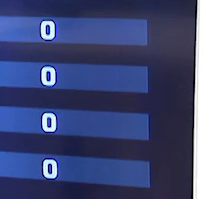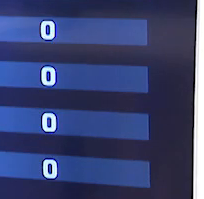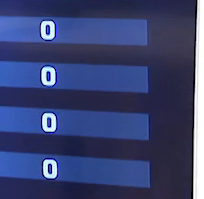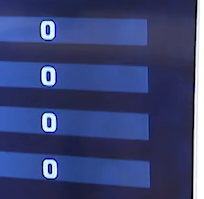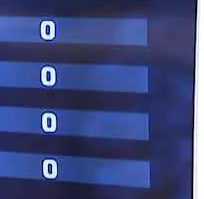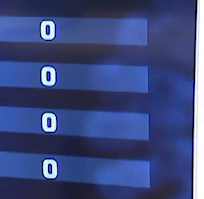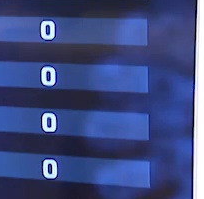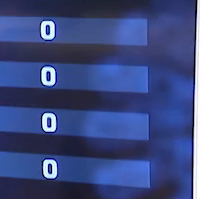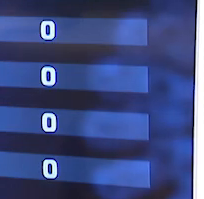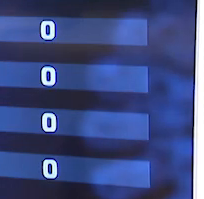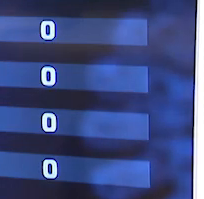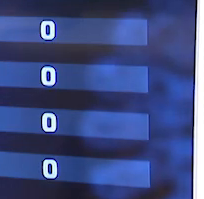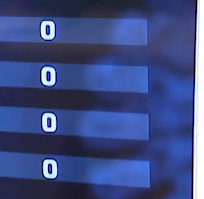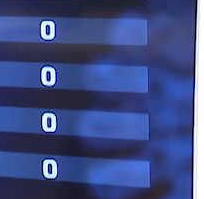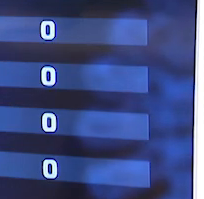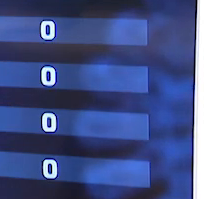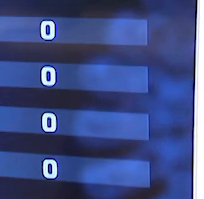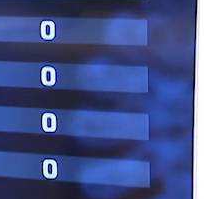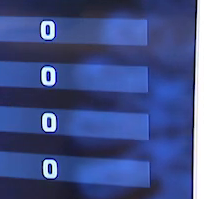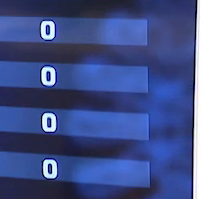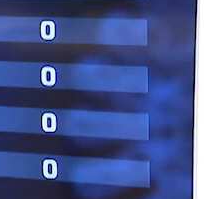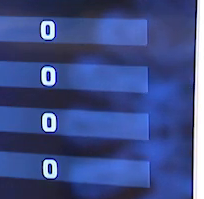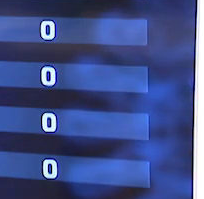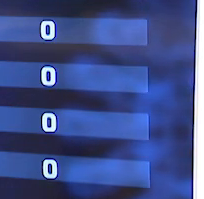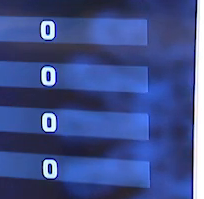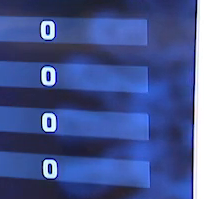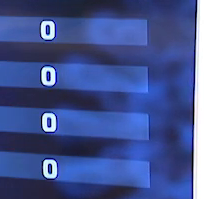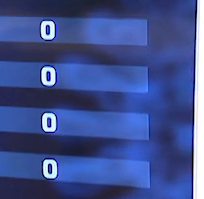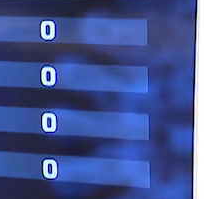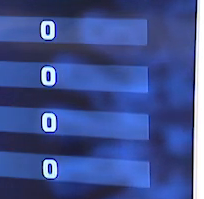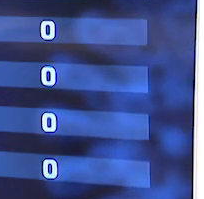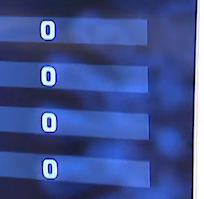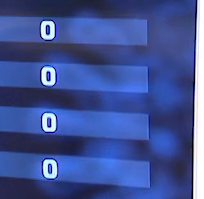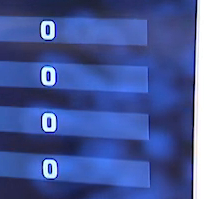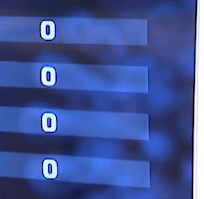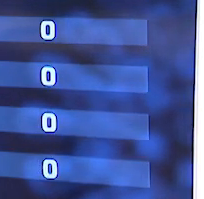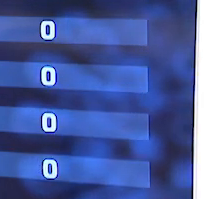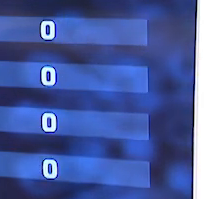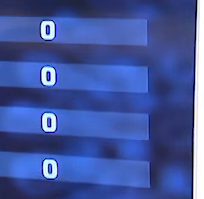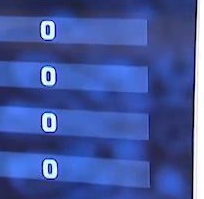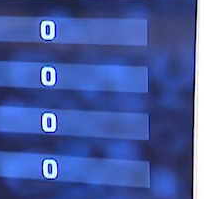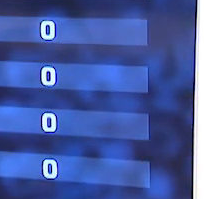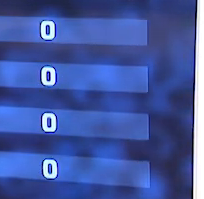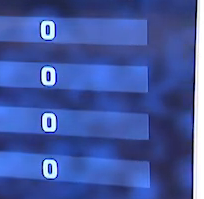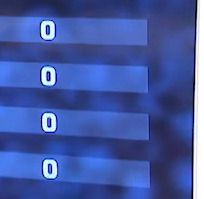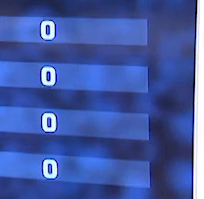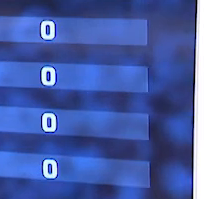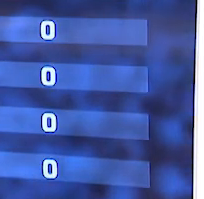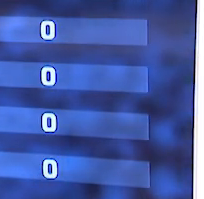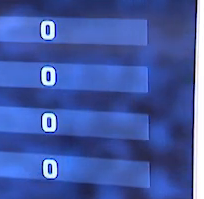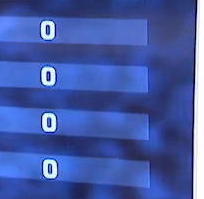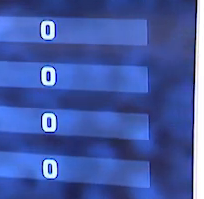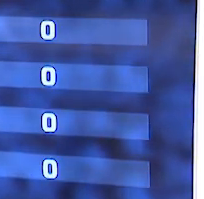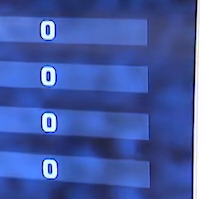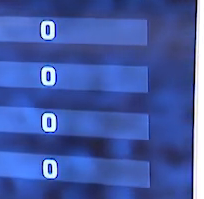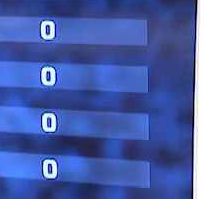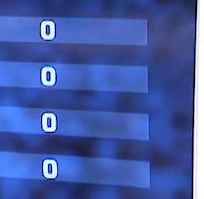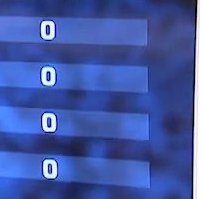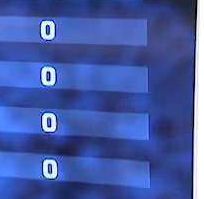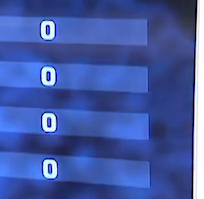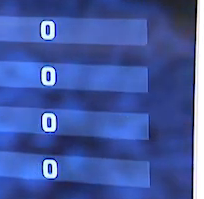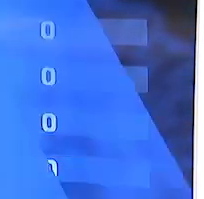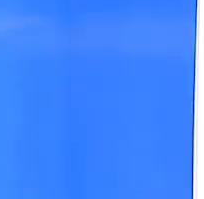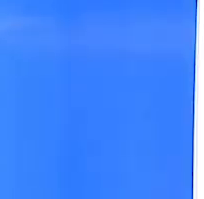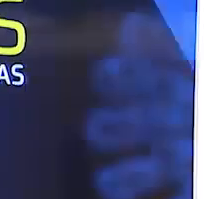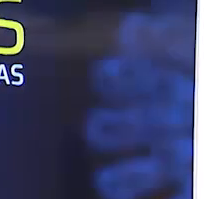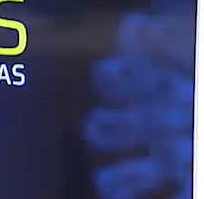Continuamos este recorrido por el Triángulo del Café para conocer las más recientes cifras entregadas por parte del Instituto Nacional de Salud. Y vamos a mirar